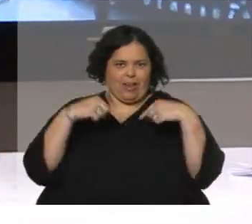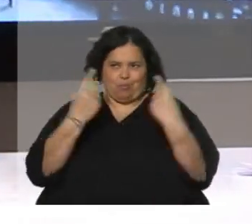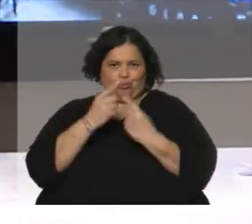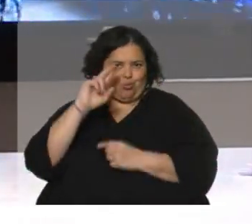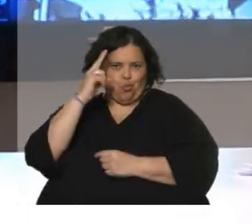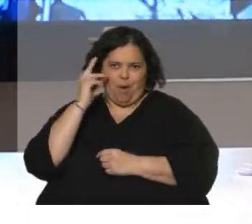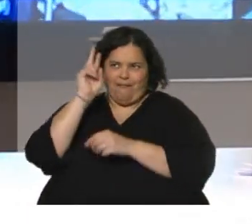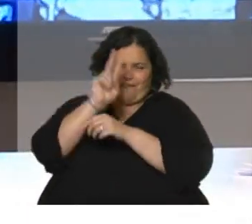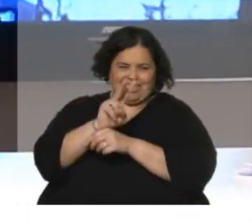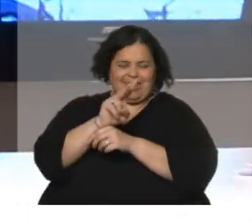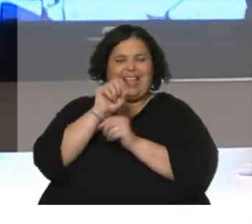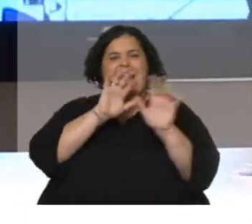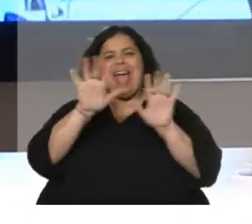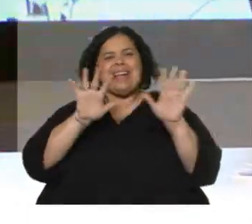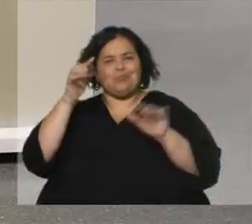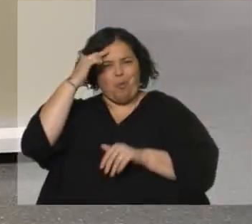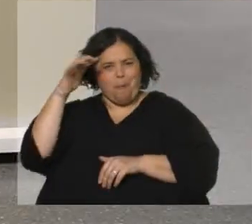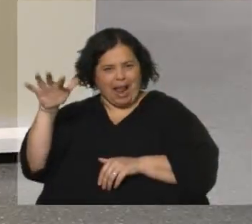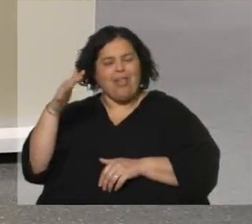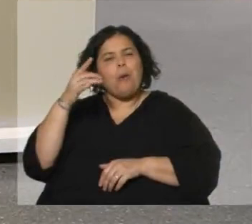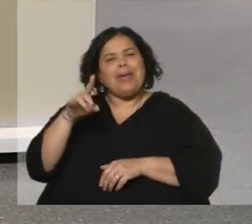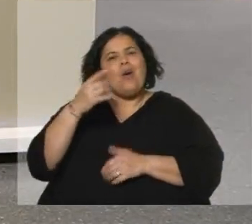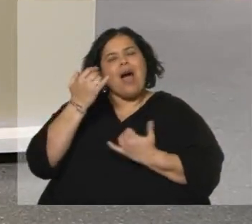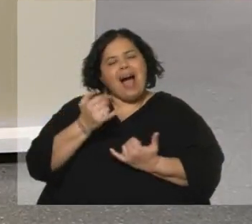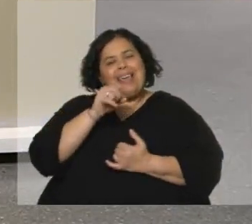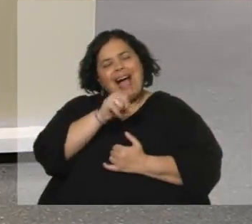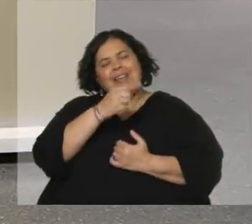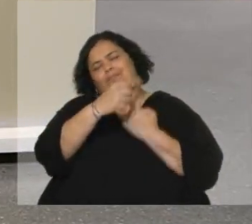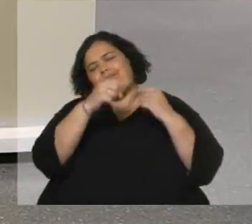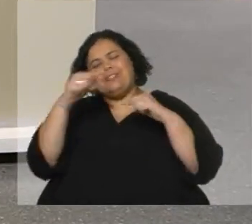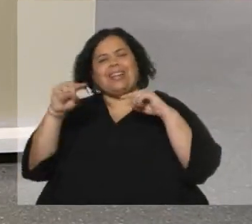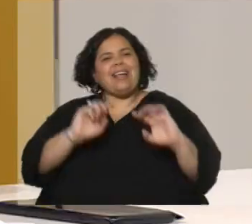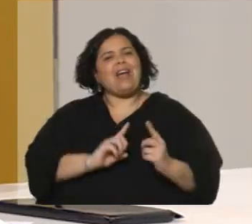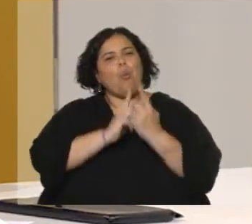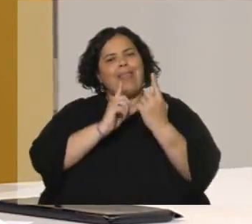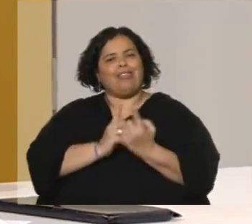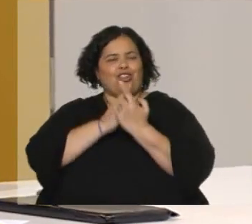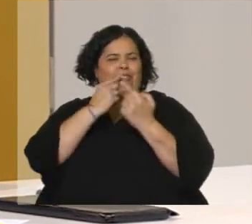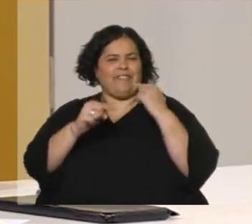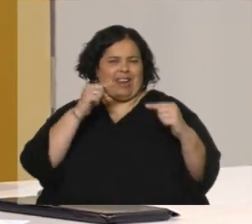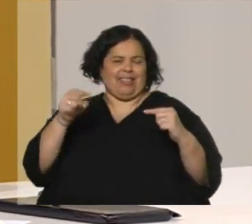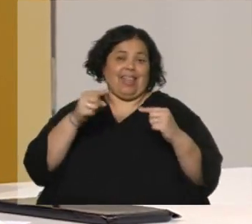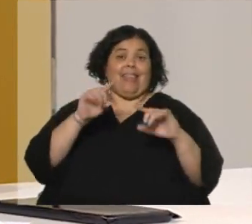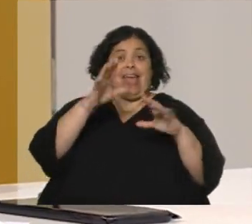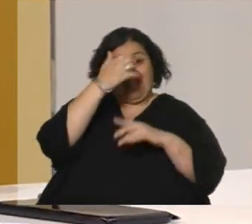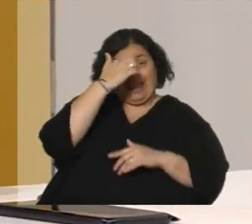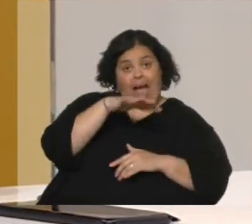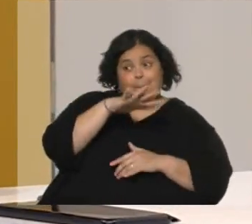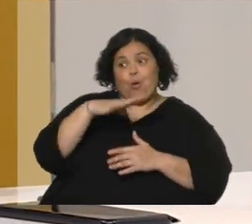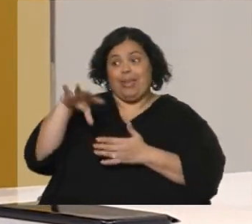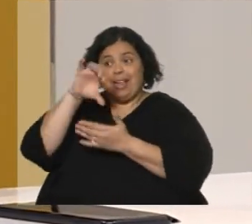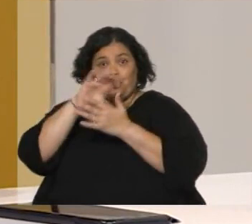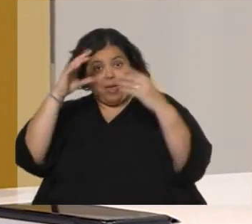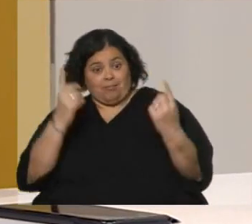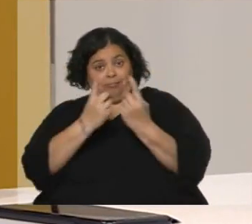pero la Expo Prado tenemos una imagen de cosas muy interesantes es un encuentro entre otras cosas del campo y la ciudad verdad es un